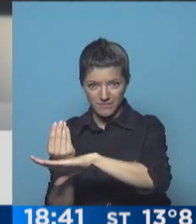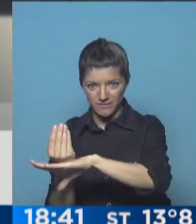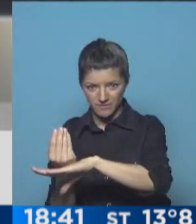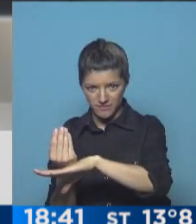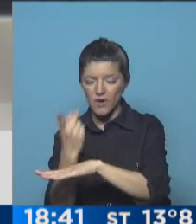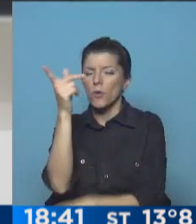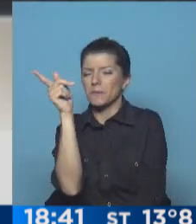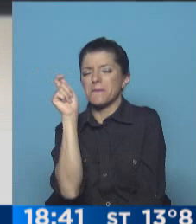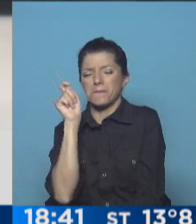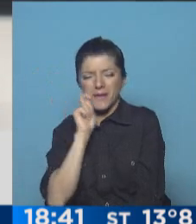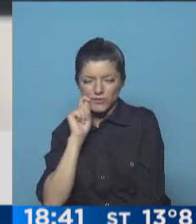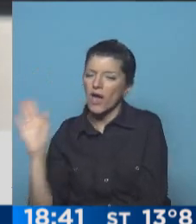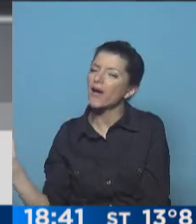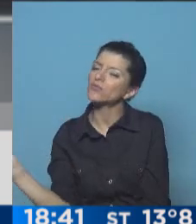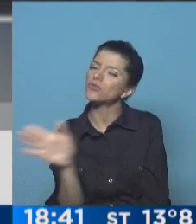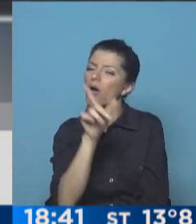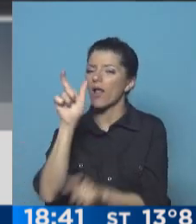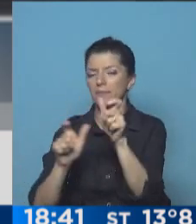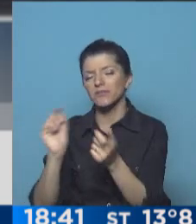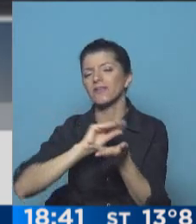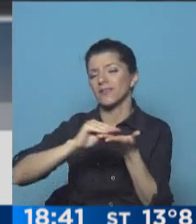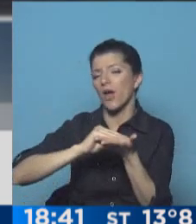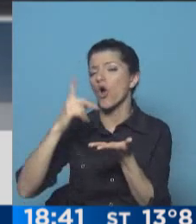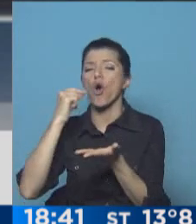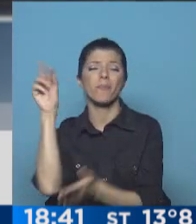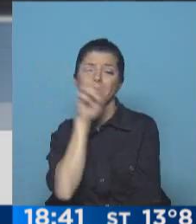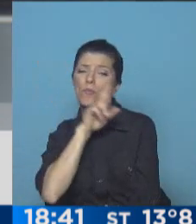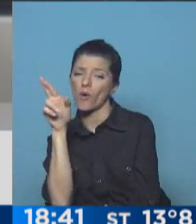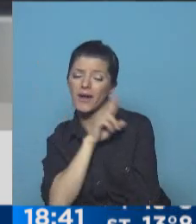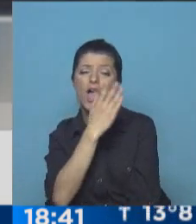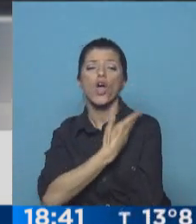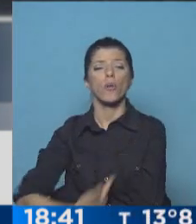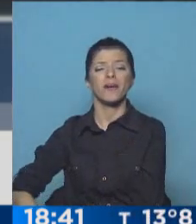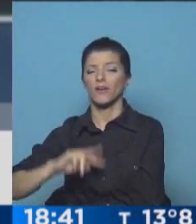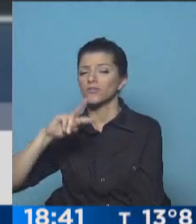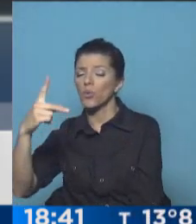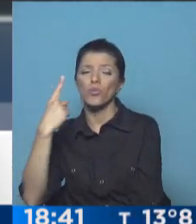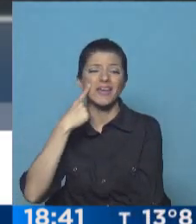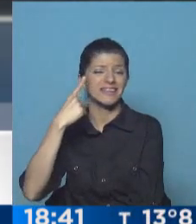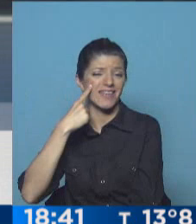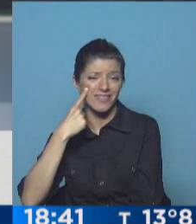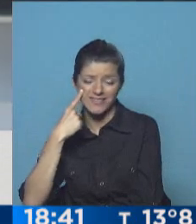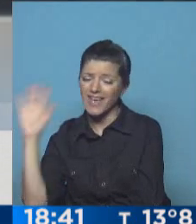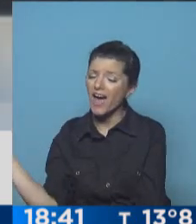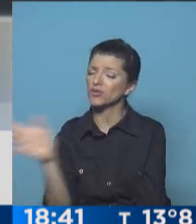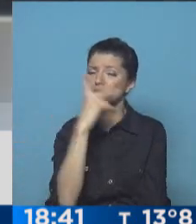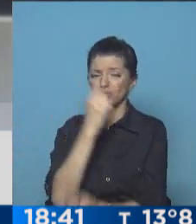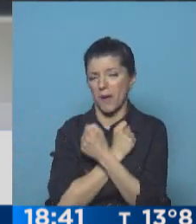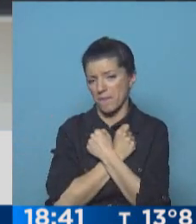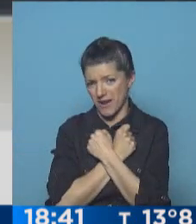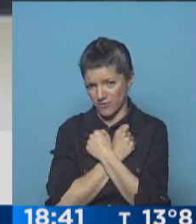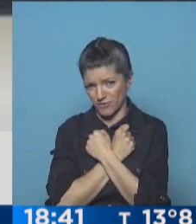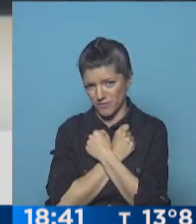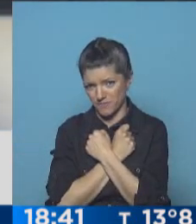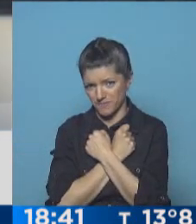un beso muy grande a todos nuestros senadores, nuestras senadoras, nuestro vicegobernador, el intendente de Caleta Olivia, a todos un abrazo